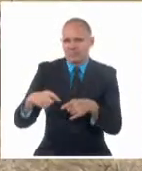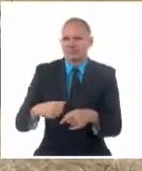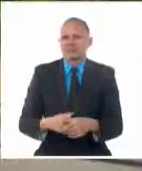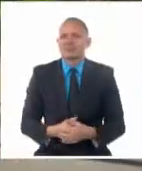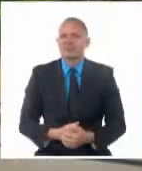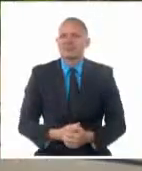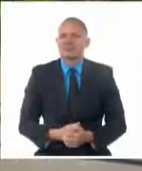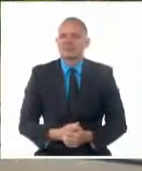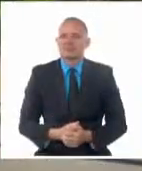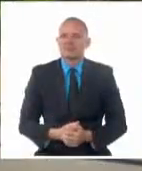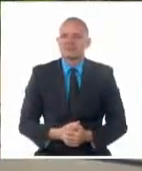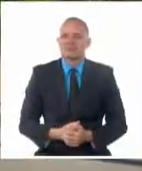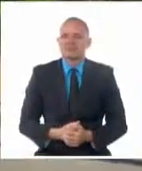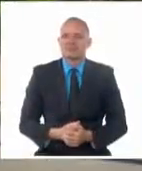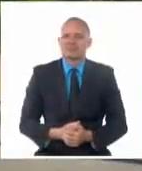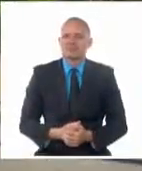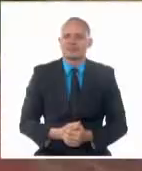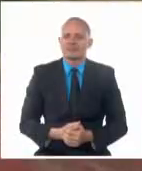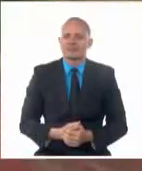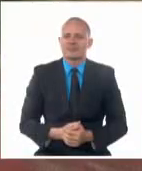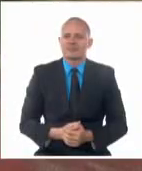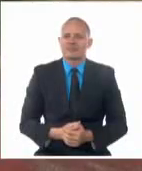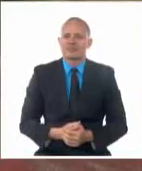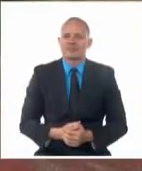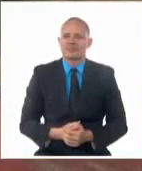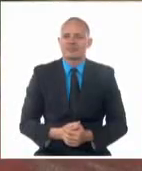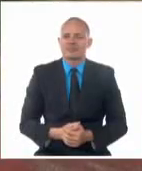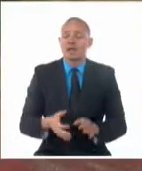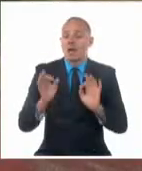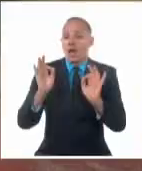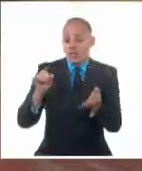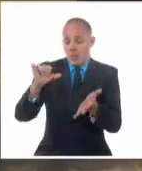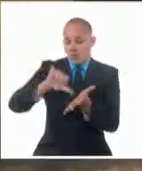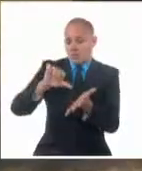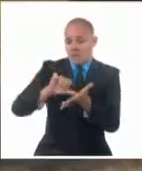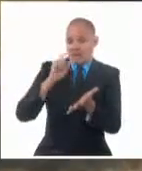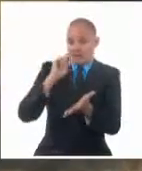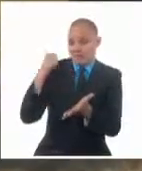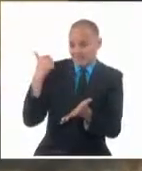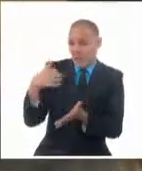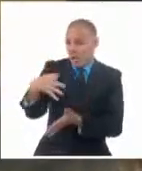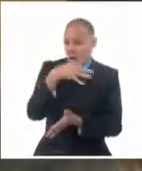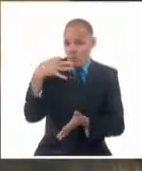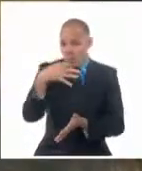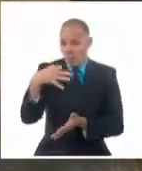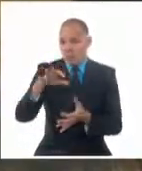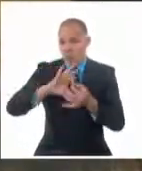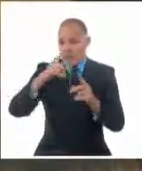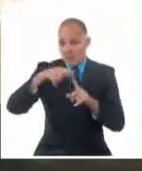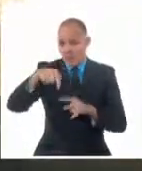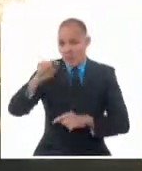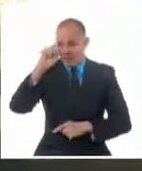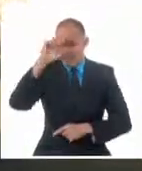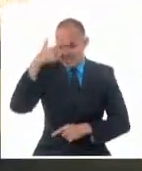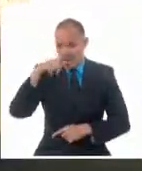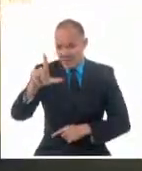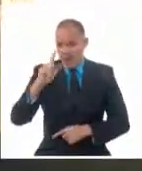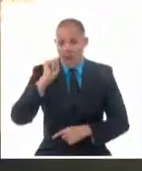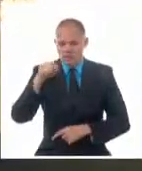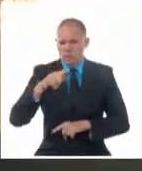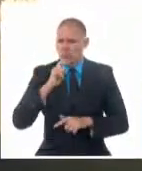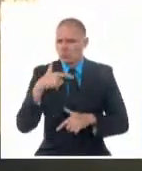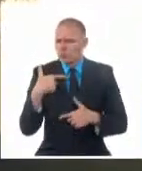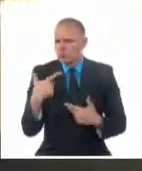próximo a cumplir su 30 aniversario el centro de desarrollo de la montaña del municipio El Salvador en guantánamo mantiene su objetivo de